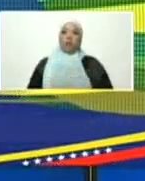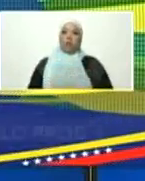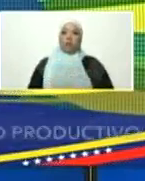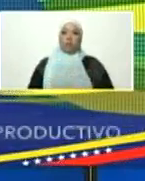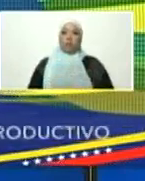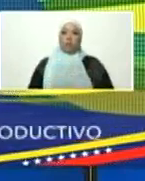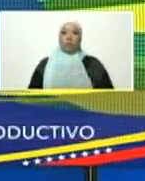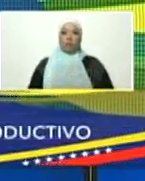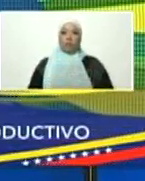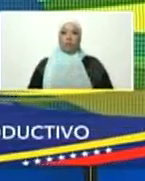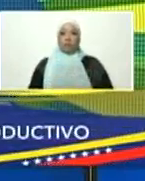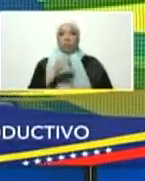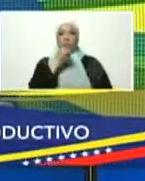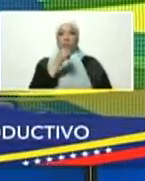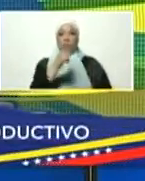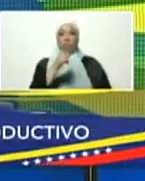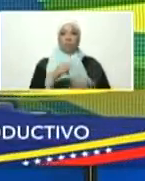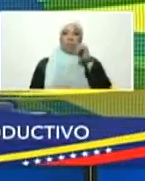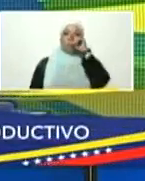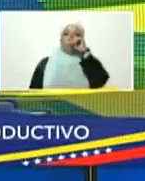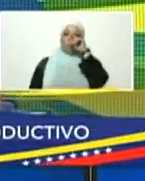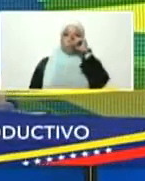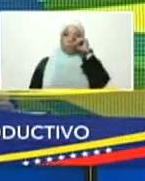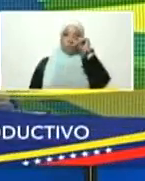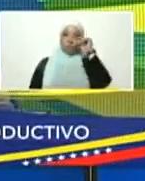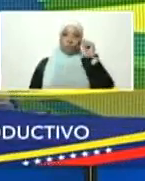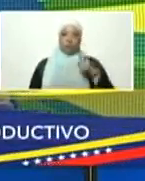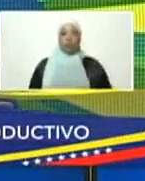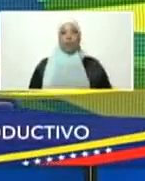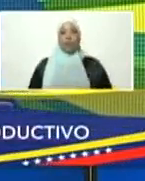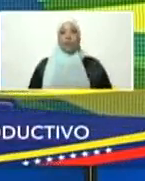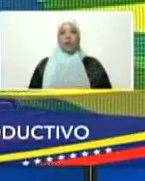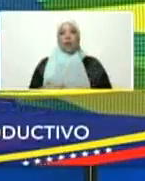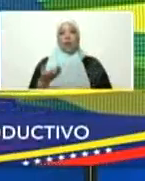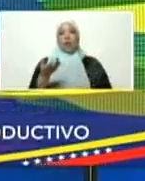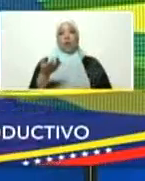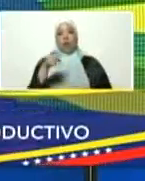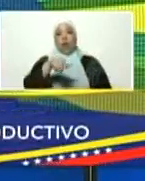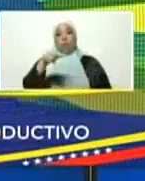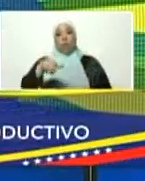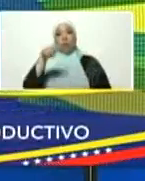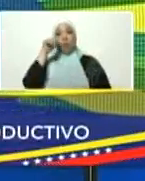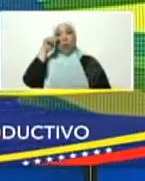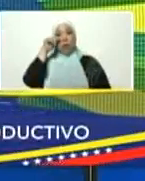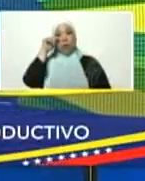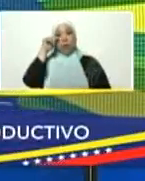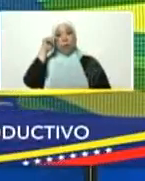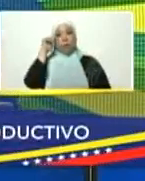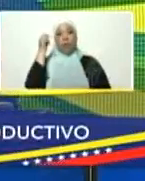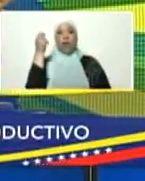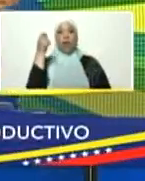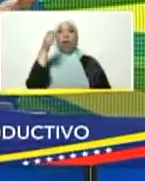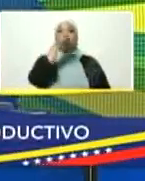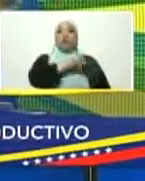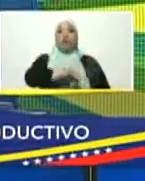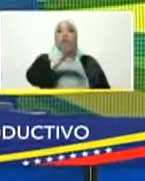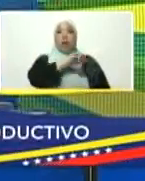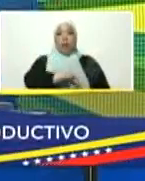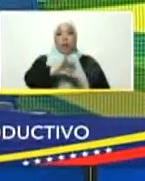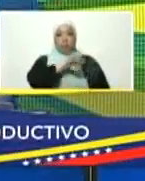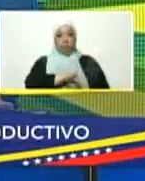Creemos en la construcción de una nueva sociedad y creemos que esa sociedad debe ser el socialismo. Un socialismo